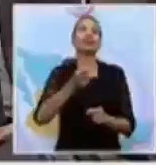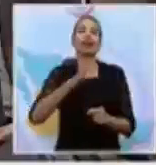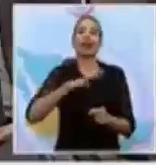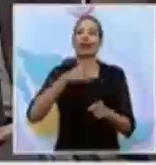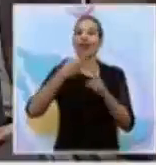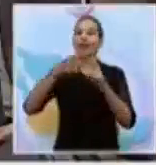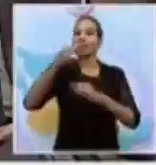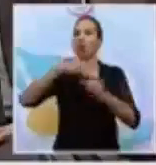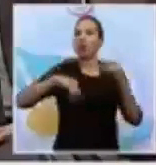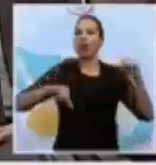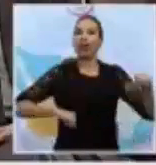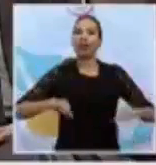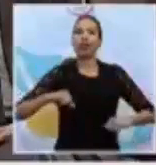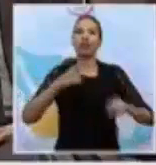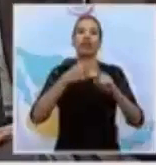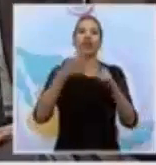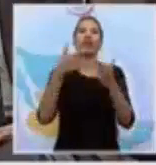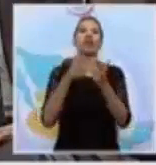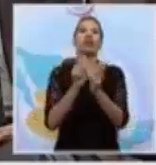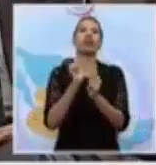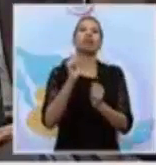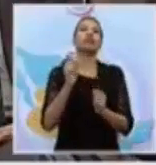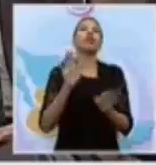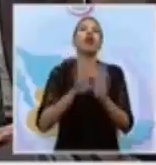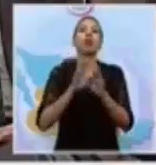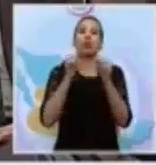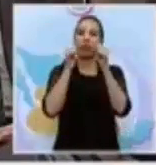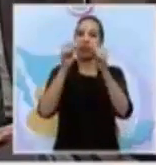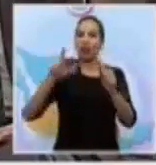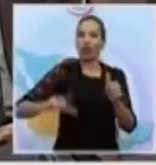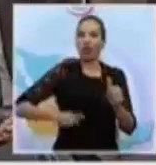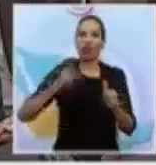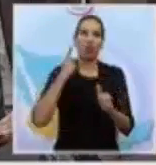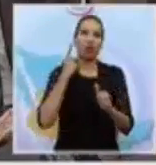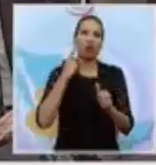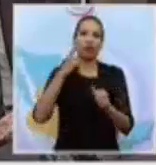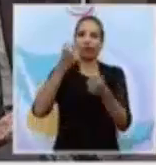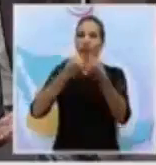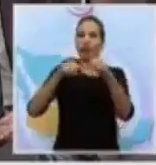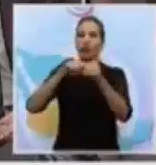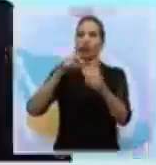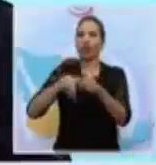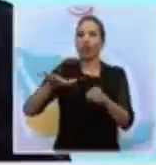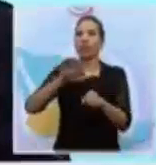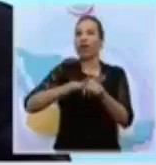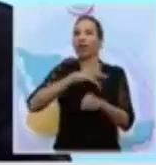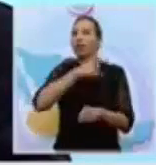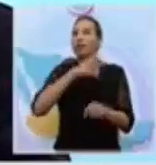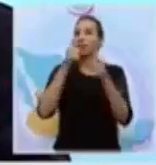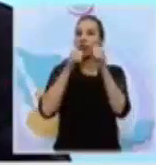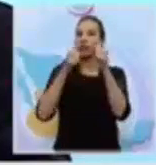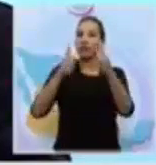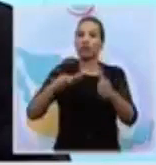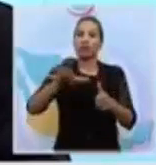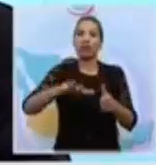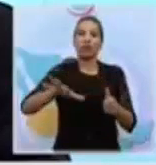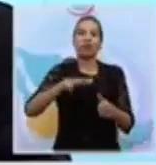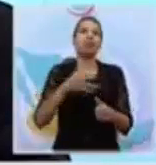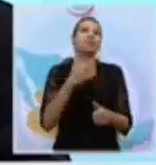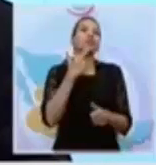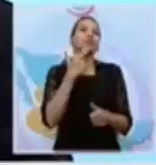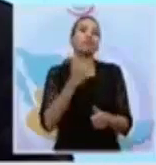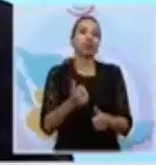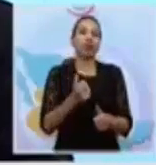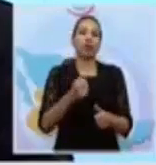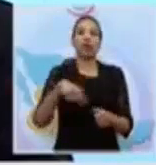toda acción de política social que no llega exclusivamente a los pobres extremos es regresiva. A